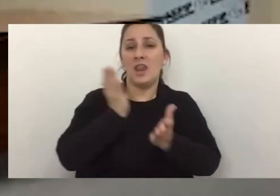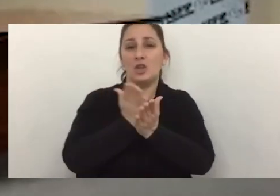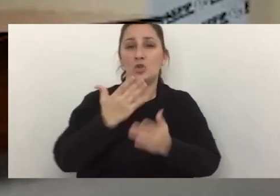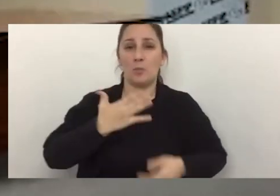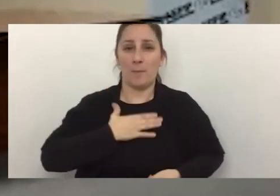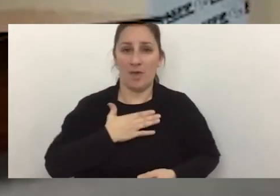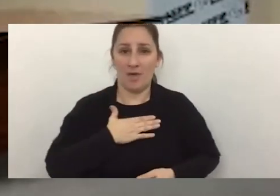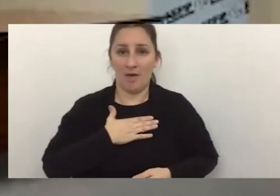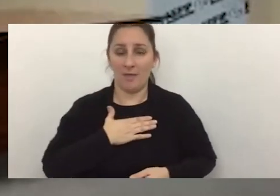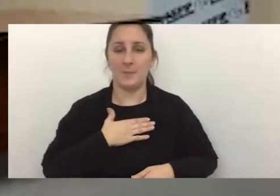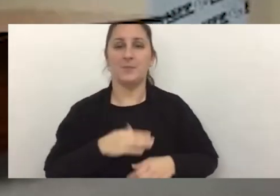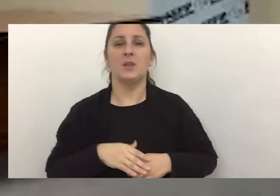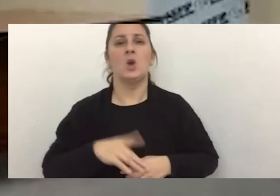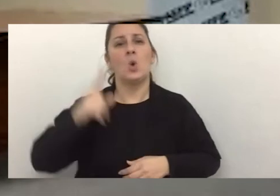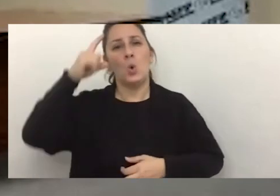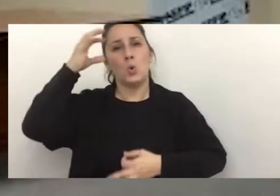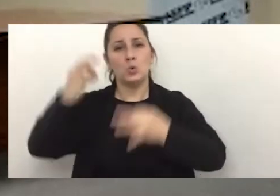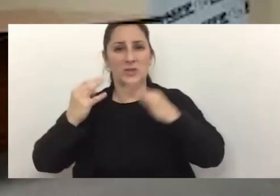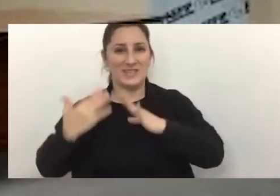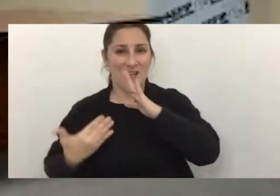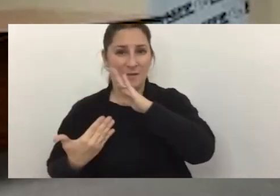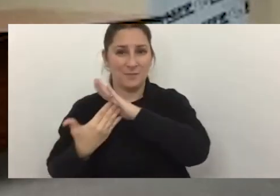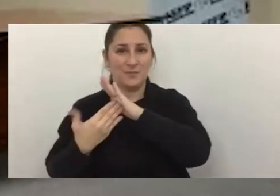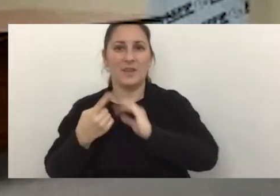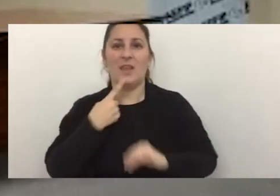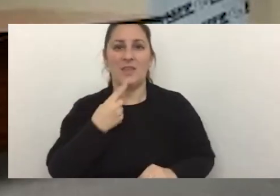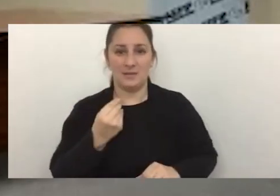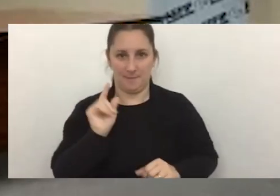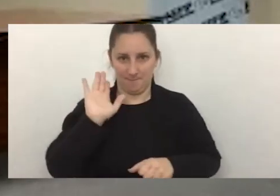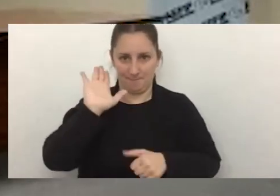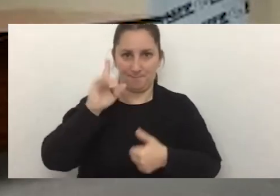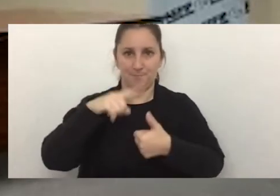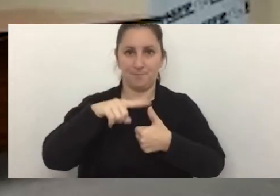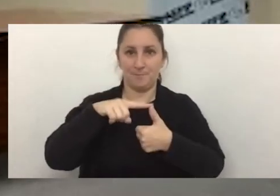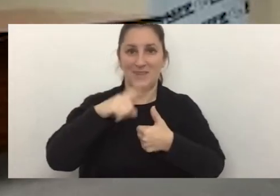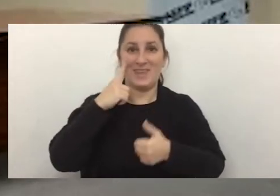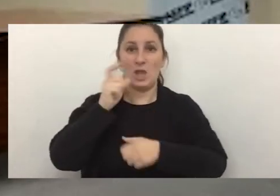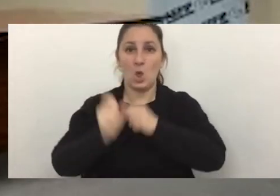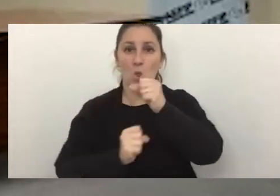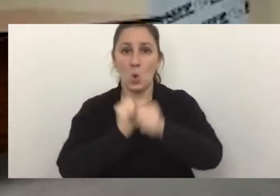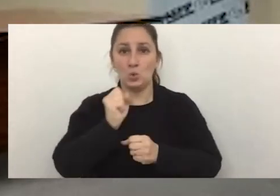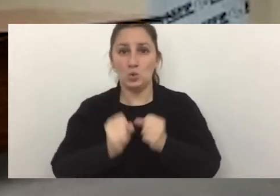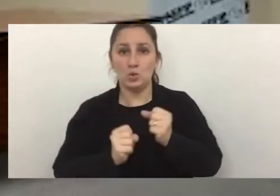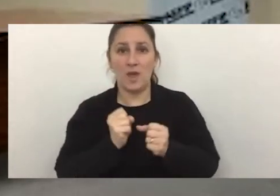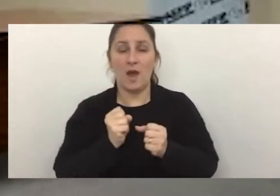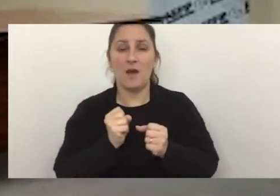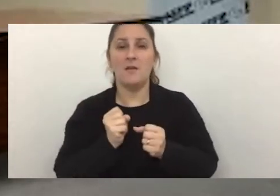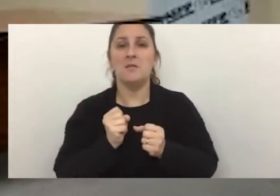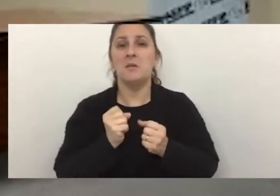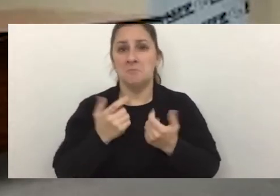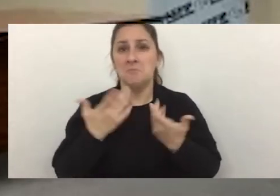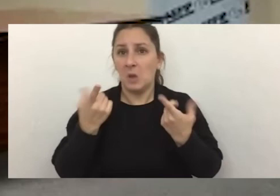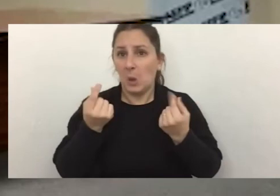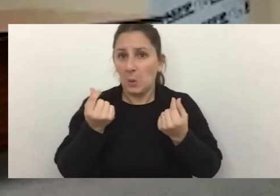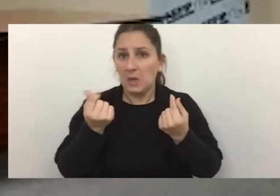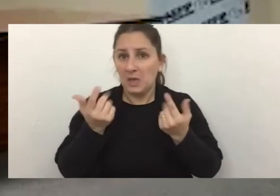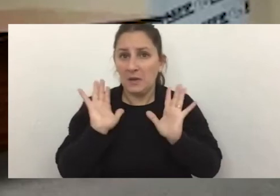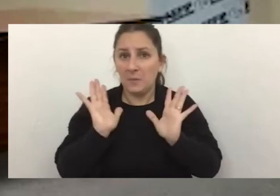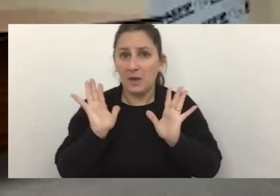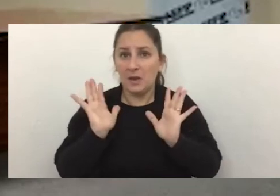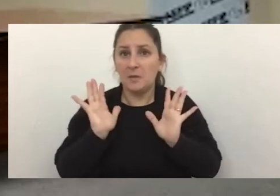¿Qué dice la Corte? Dice, primero, la industria es lícita, y si es